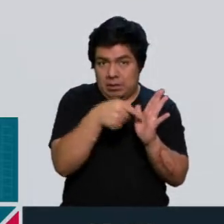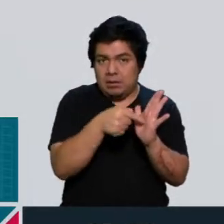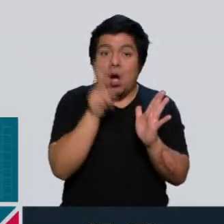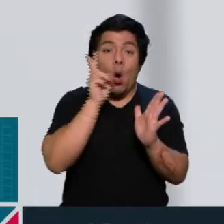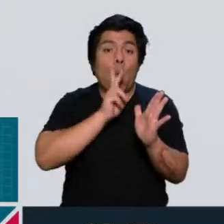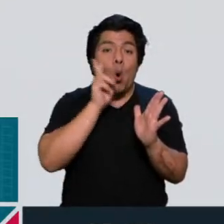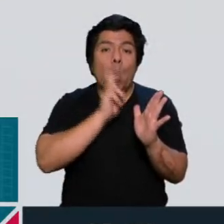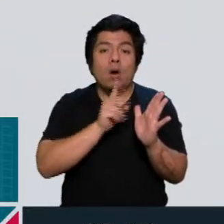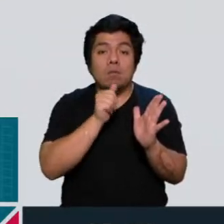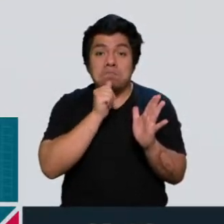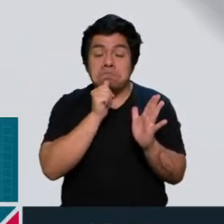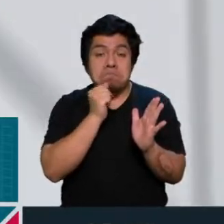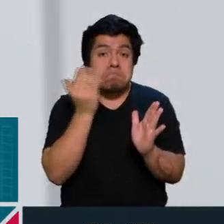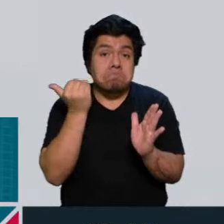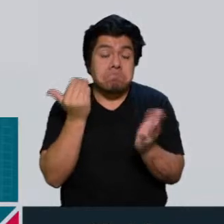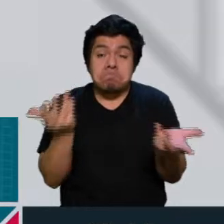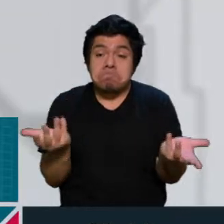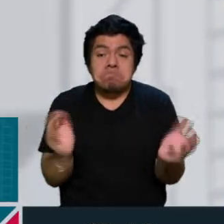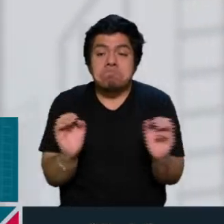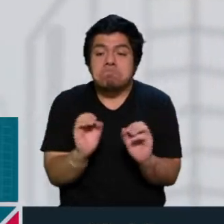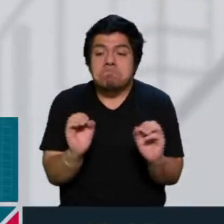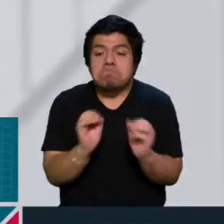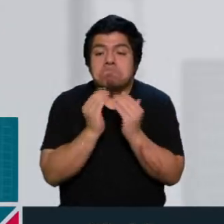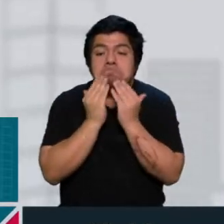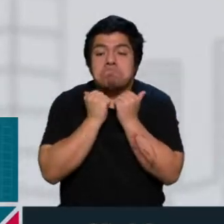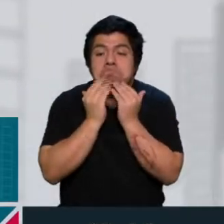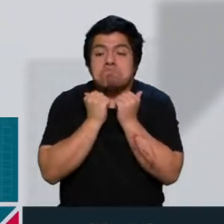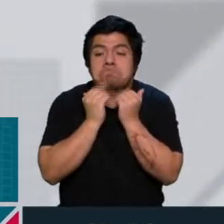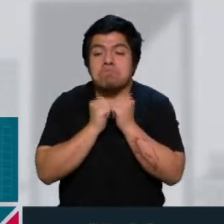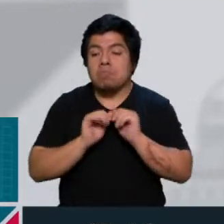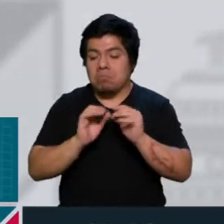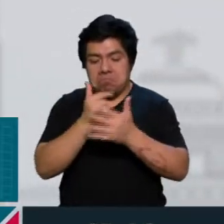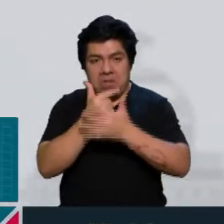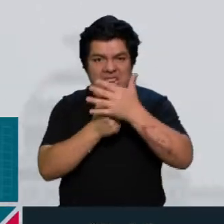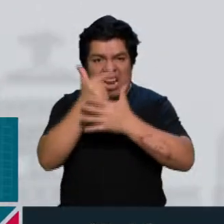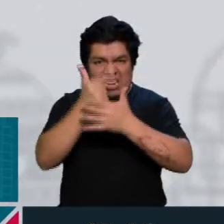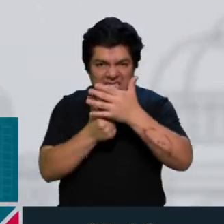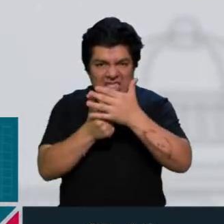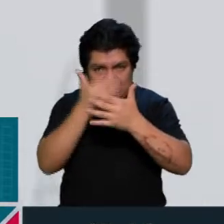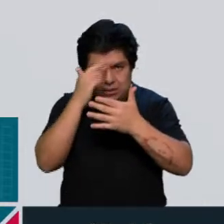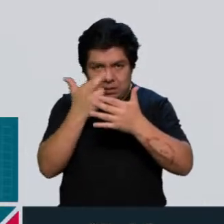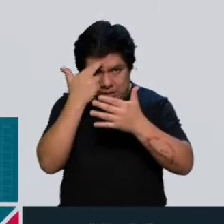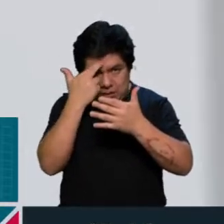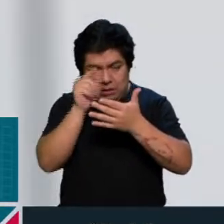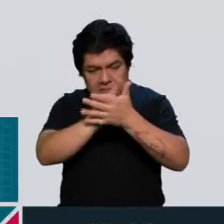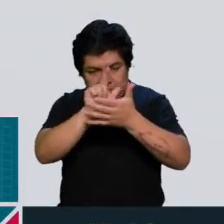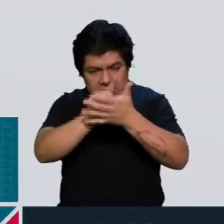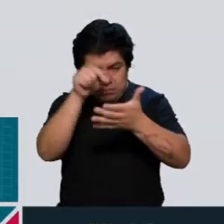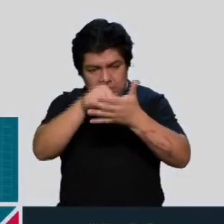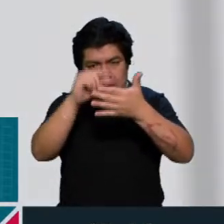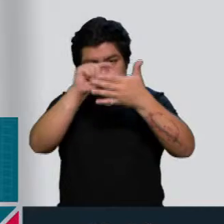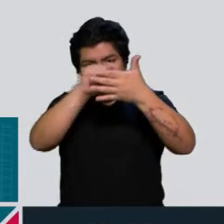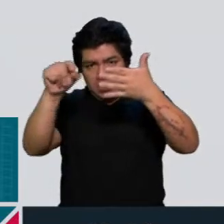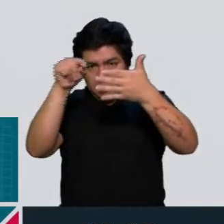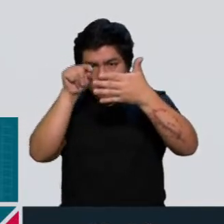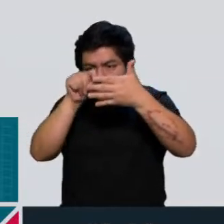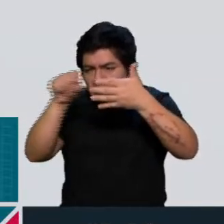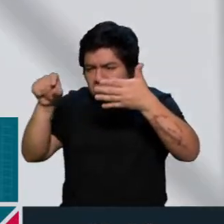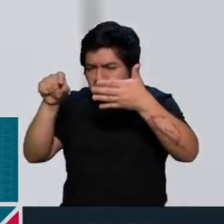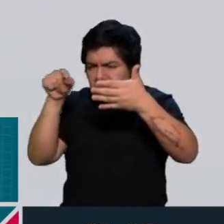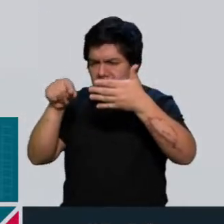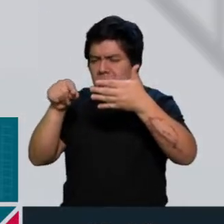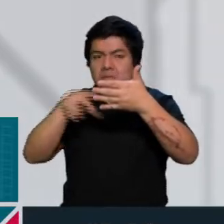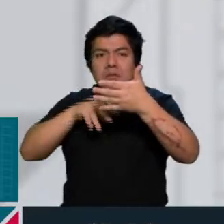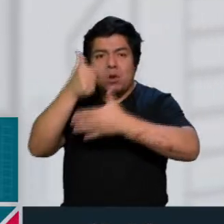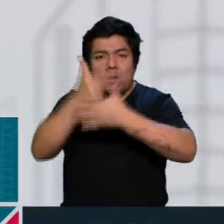realmente no se ha aplicado porque no existe ni siquiera todavía el padrón de anfitriones que la propia legislación en su primera